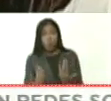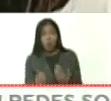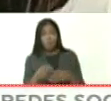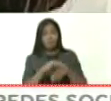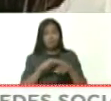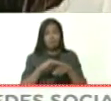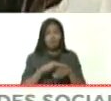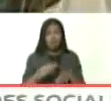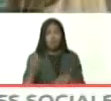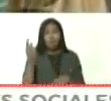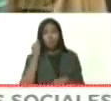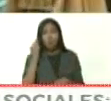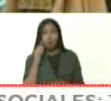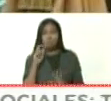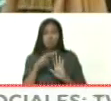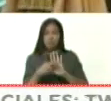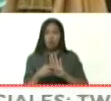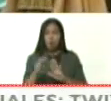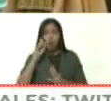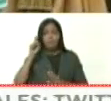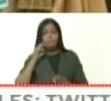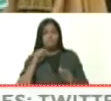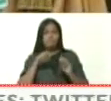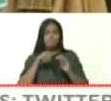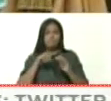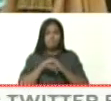visible los planes de parto humanizado,